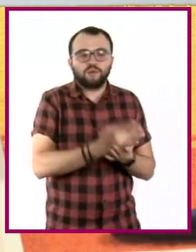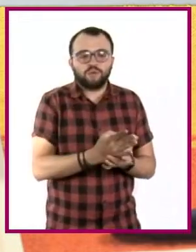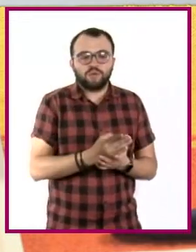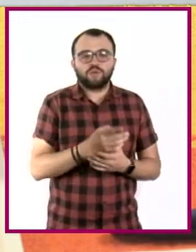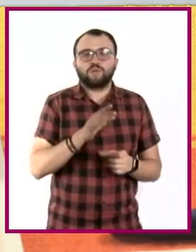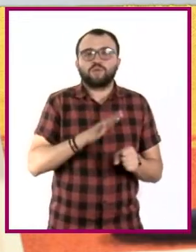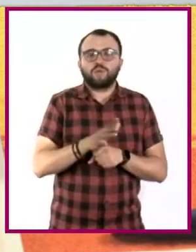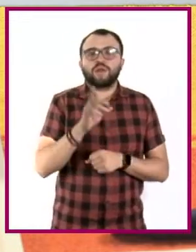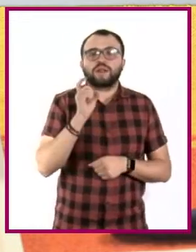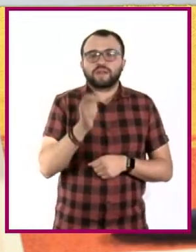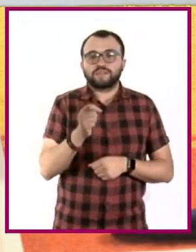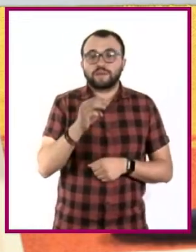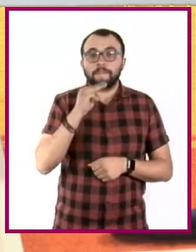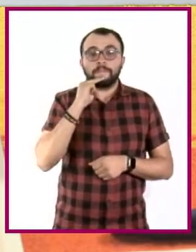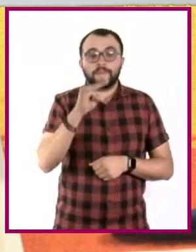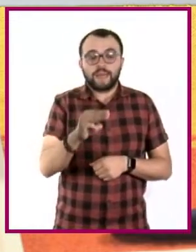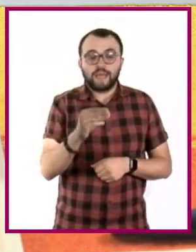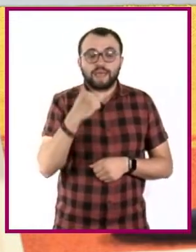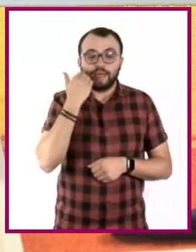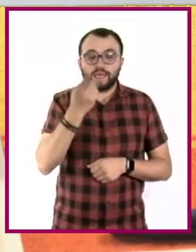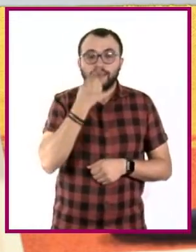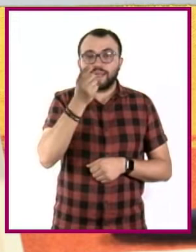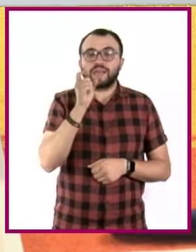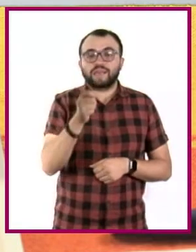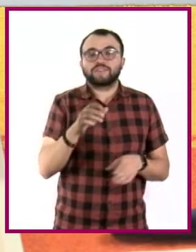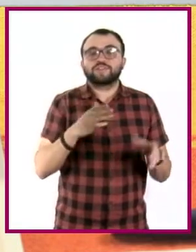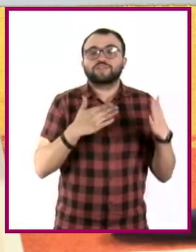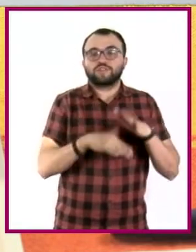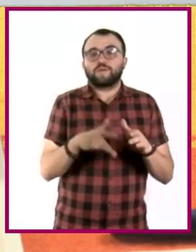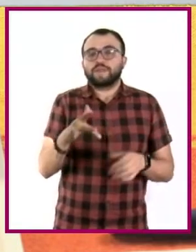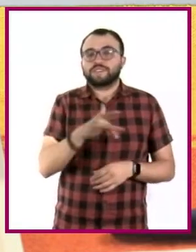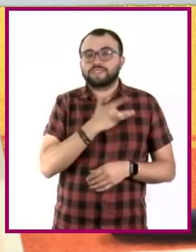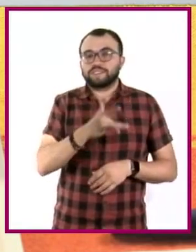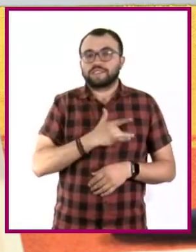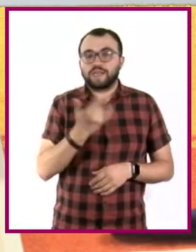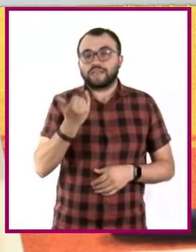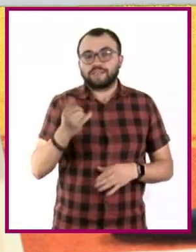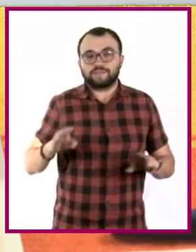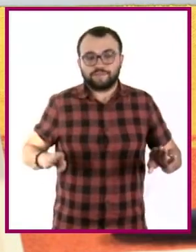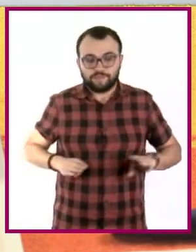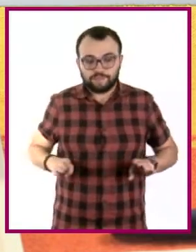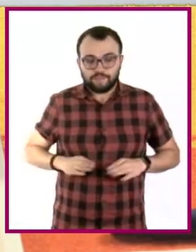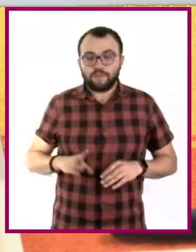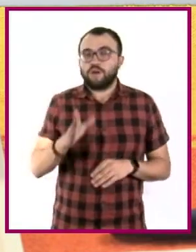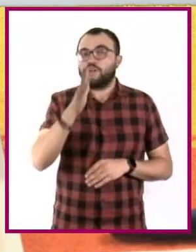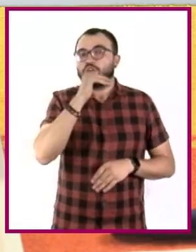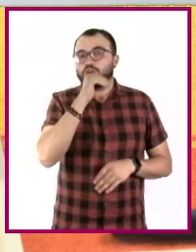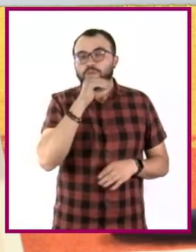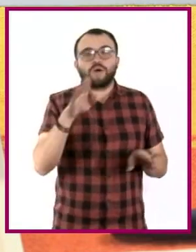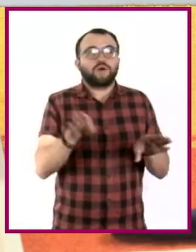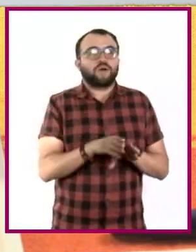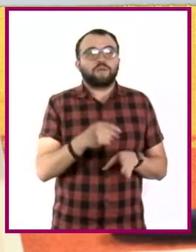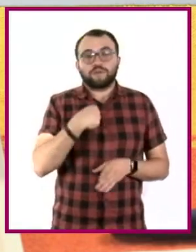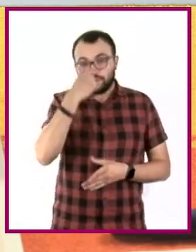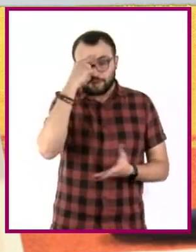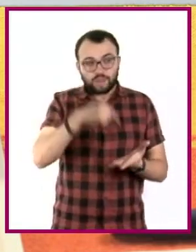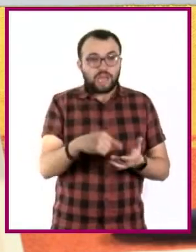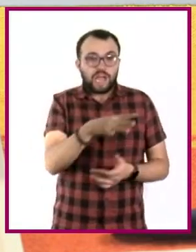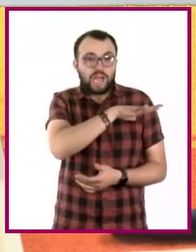el mensaje trata sobre sentimientos y actitudes. No podemos